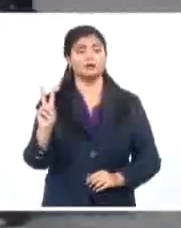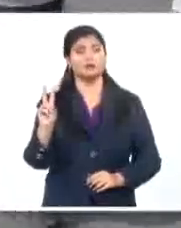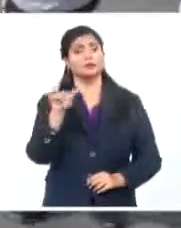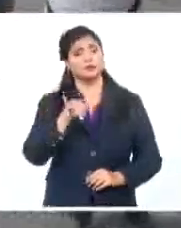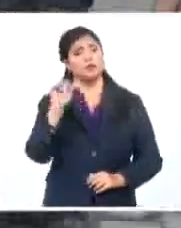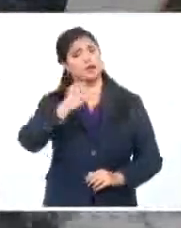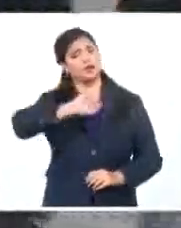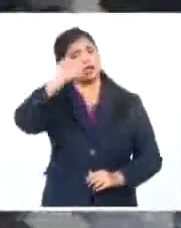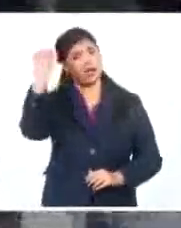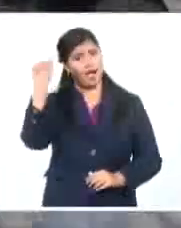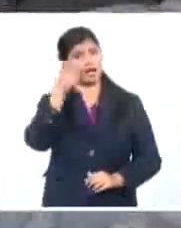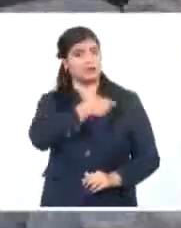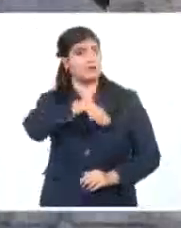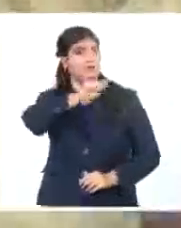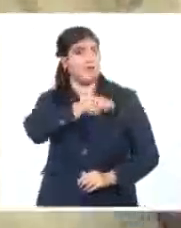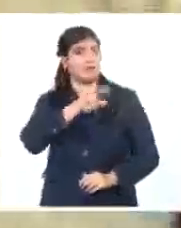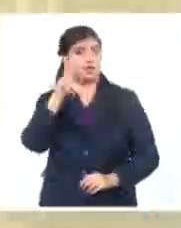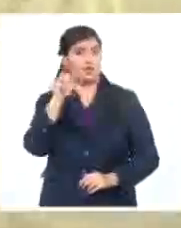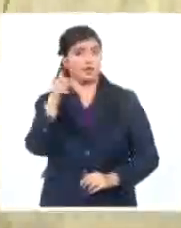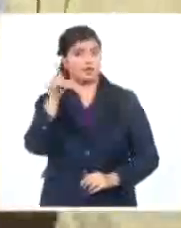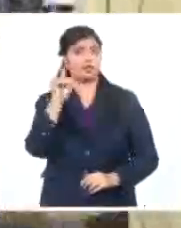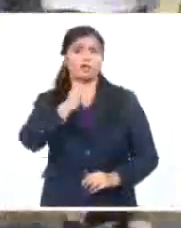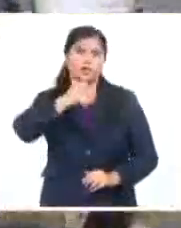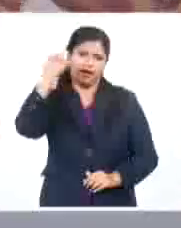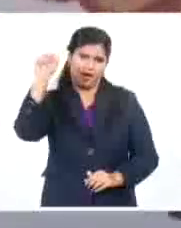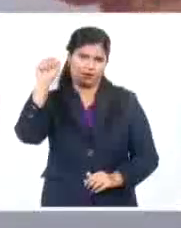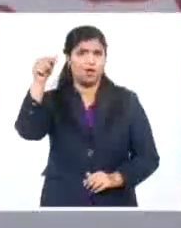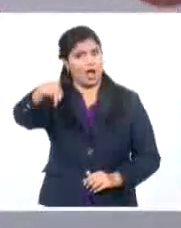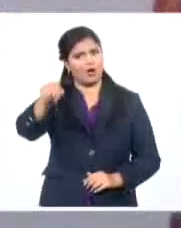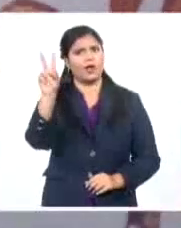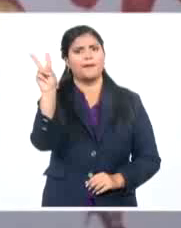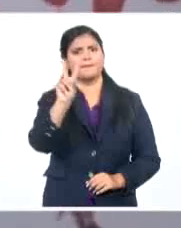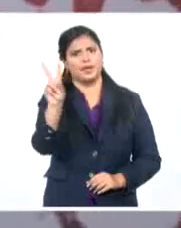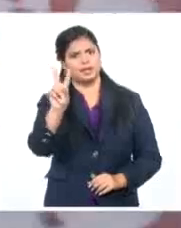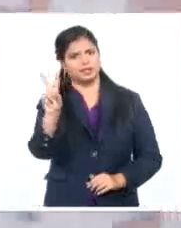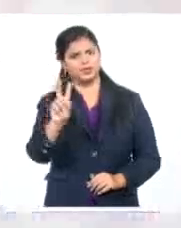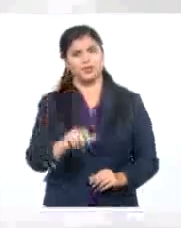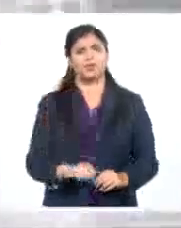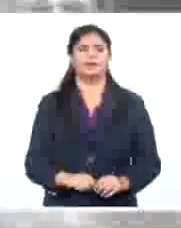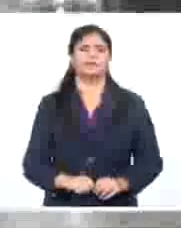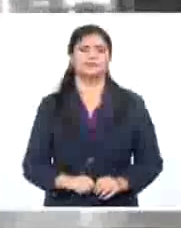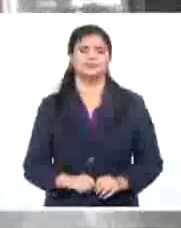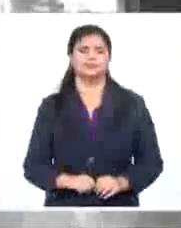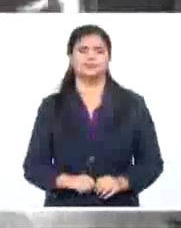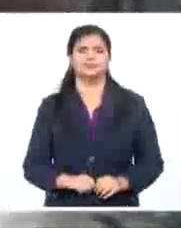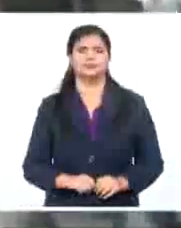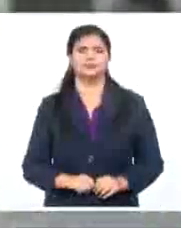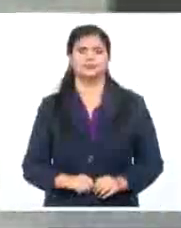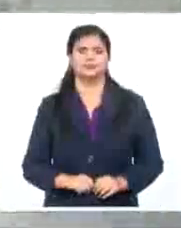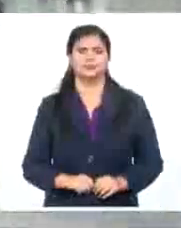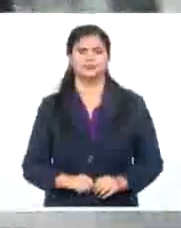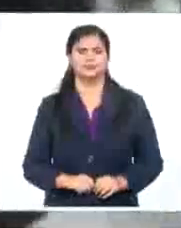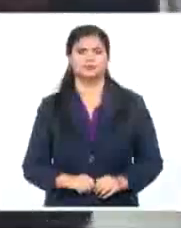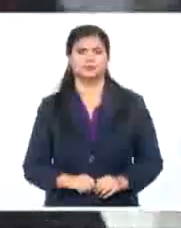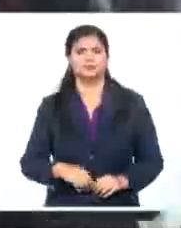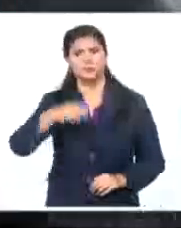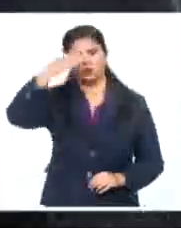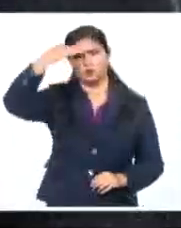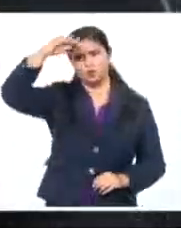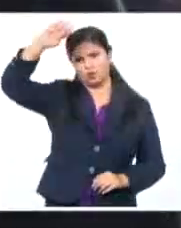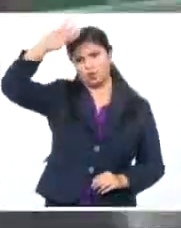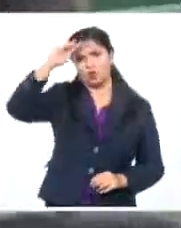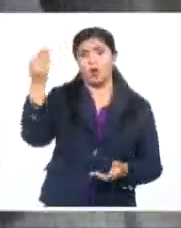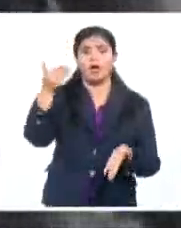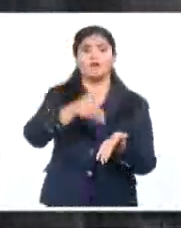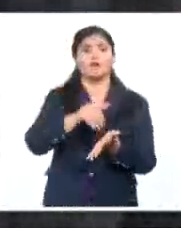España en 2019 con 1291 participantes Cuba contribuyó con una veintena